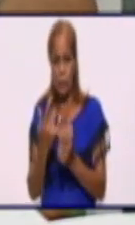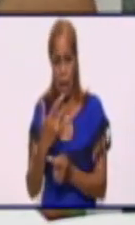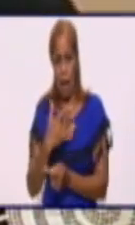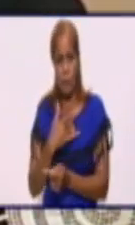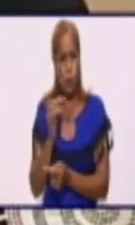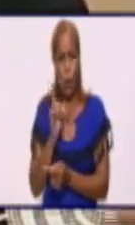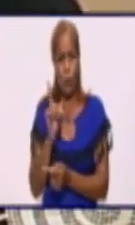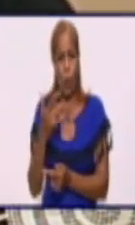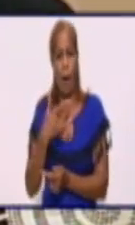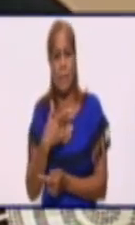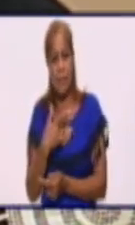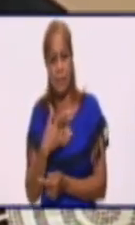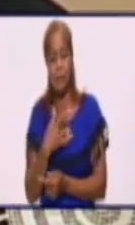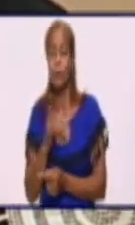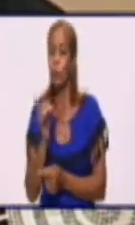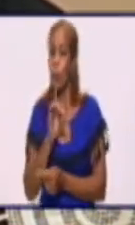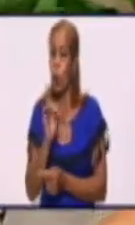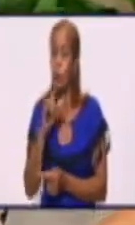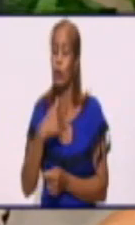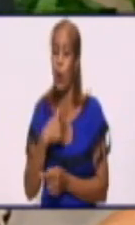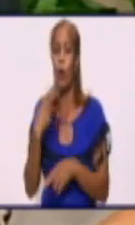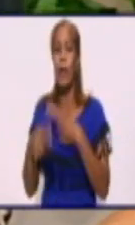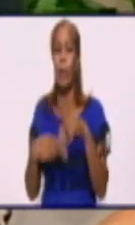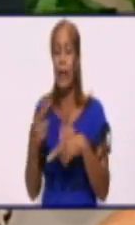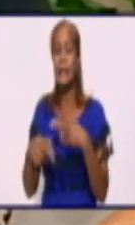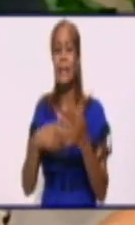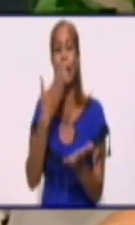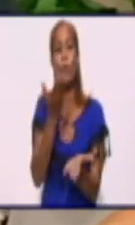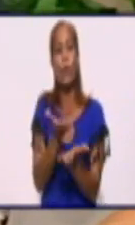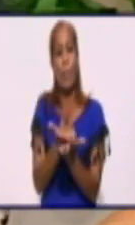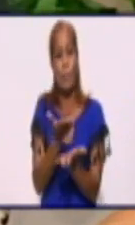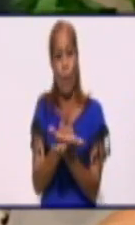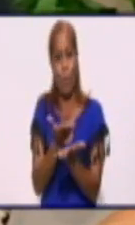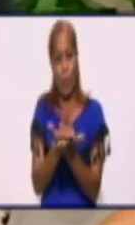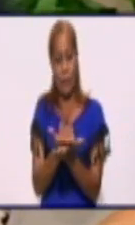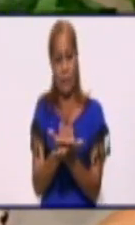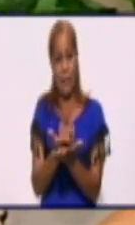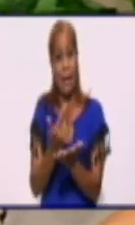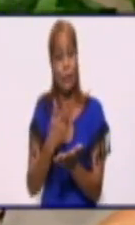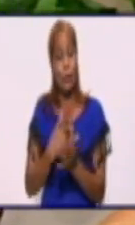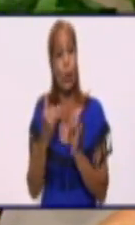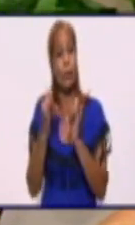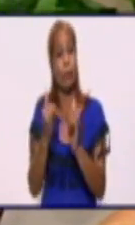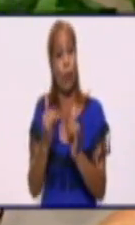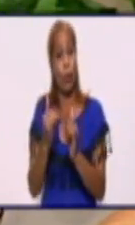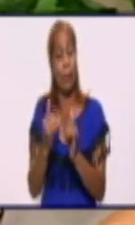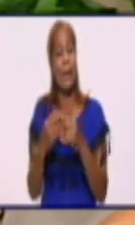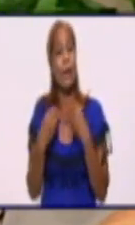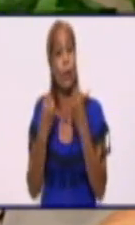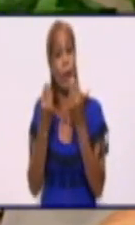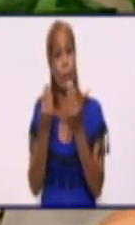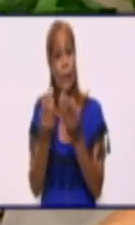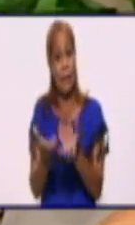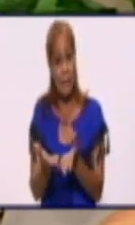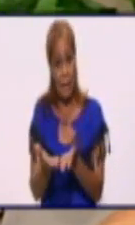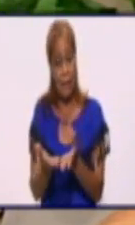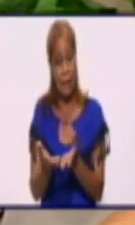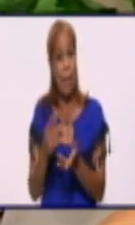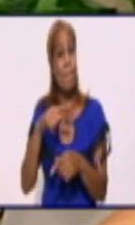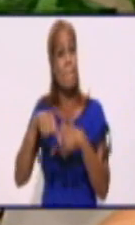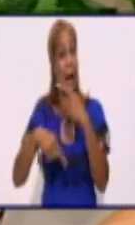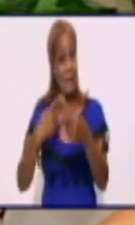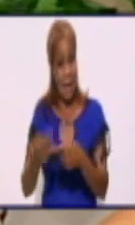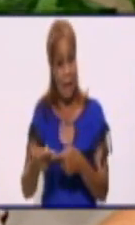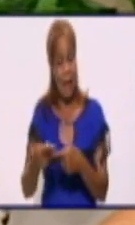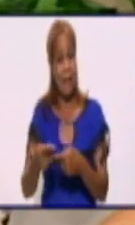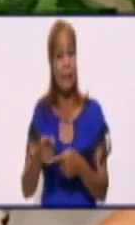No, a ver, espérate. Mira, a ver, yo les voy a hacer una propuesta. Yo doy lo que va a pasar mañana y ustedes dos despiden, Arturito y me Manuel. Y